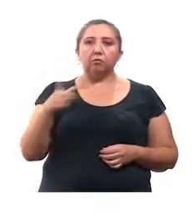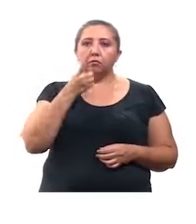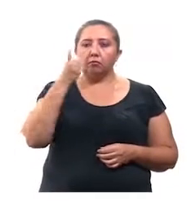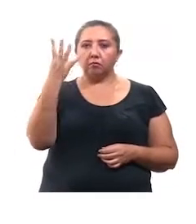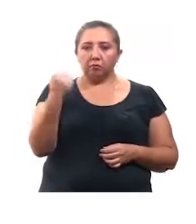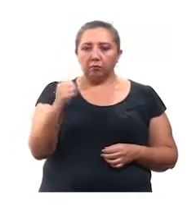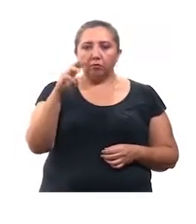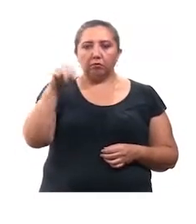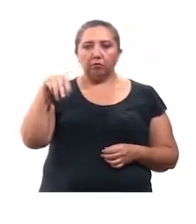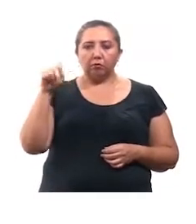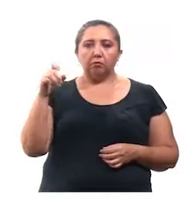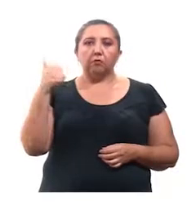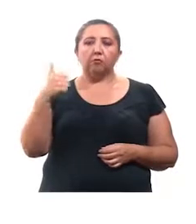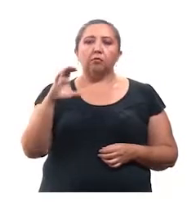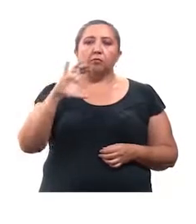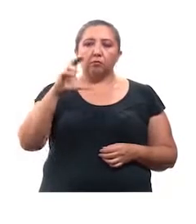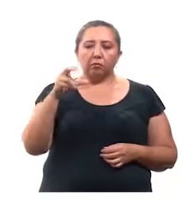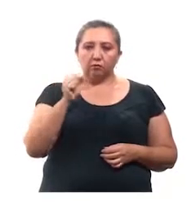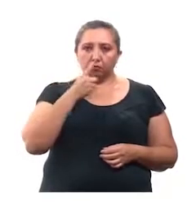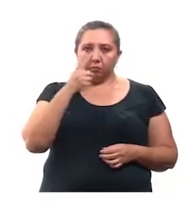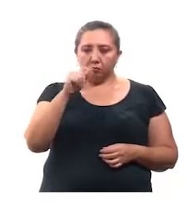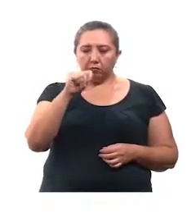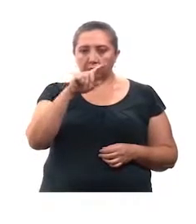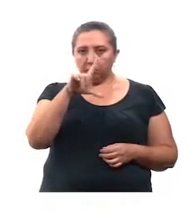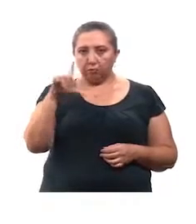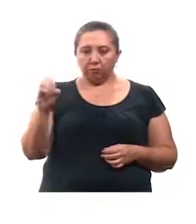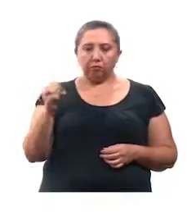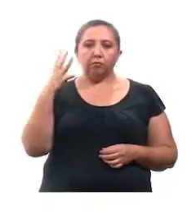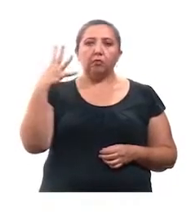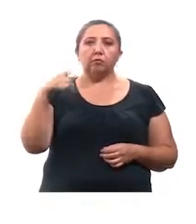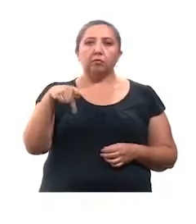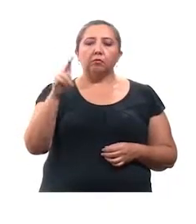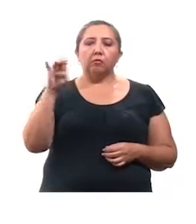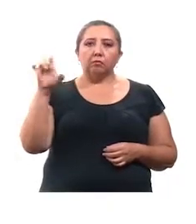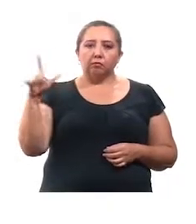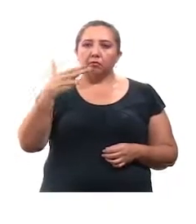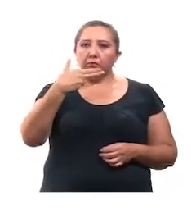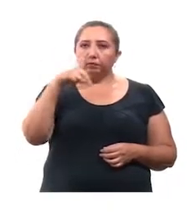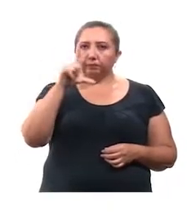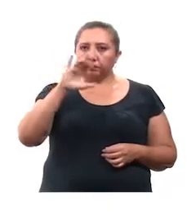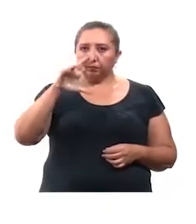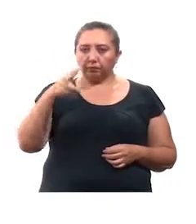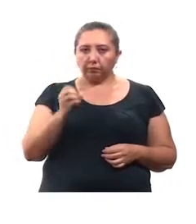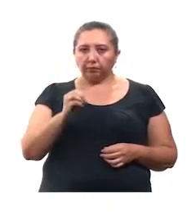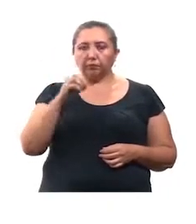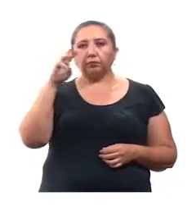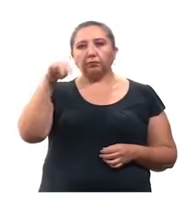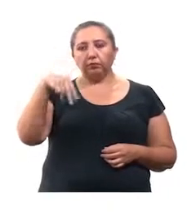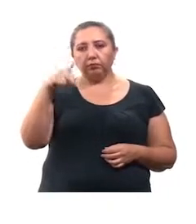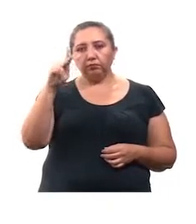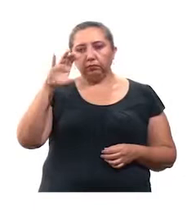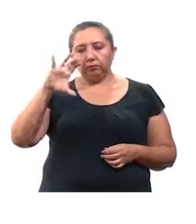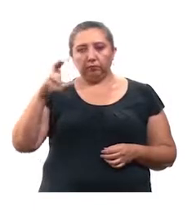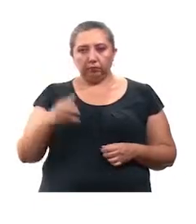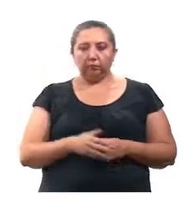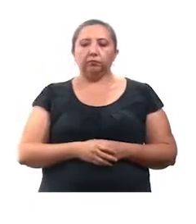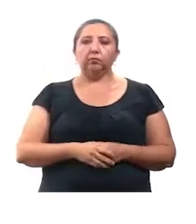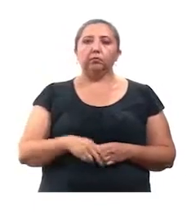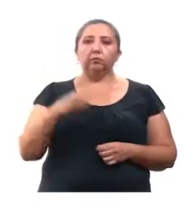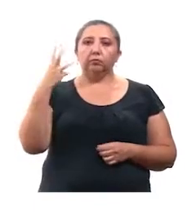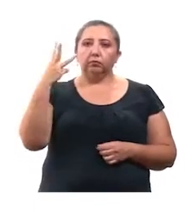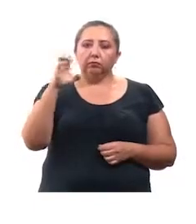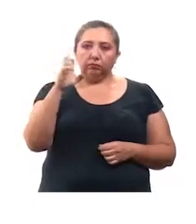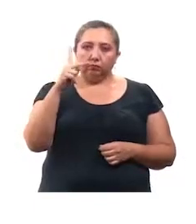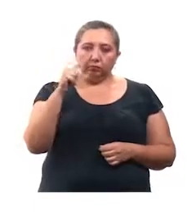9 en Motul, 6 en Cacalchén y Cenotillo, 4 en Aquil, Jalachó, Mocochá y Tzucacap, 3